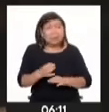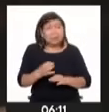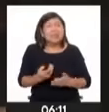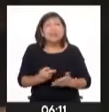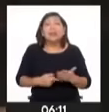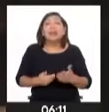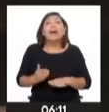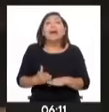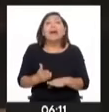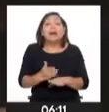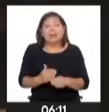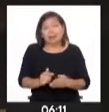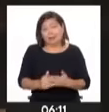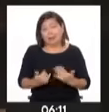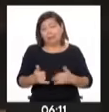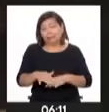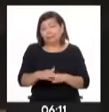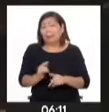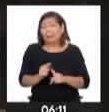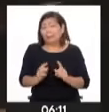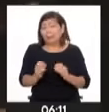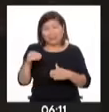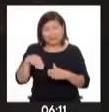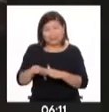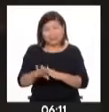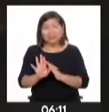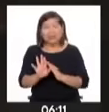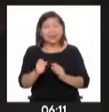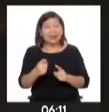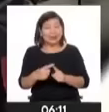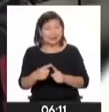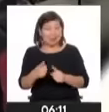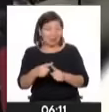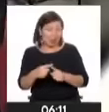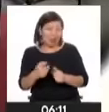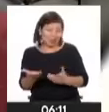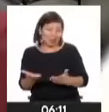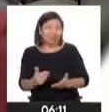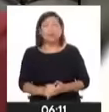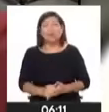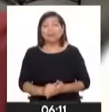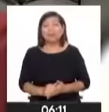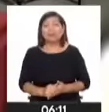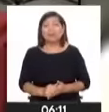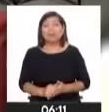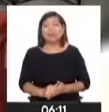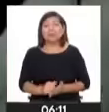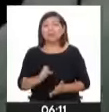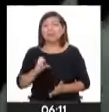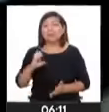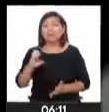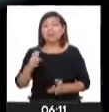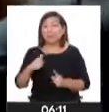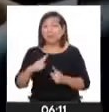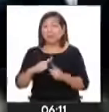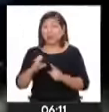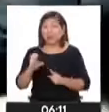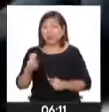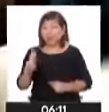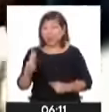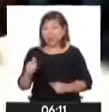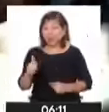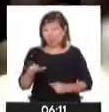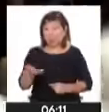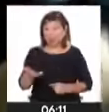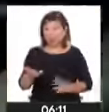de lo que sucedió dentro de este grave caso que estuvo involucrado un expresidente de la República. Sobre el caso Ecoteva, el fiscal Vela precisó